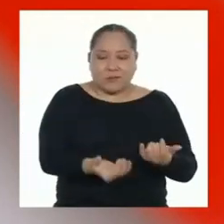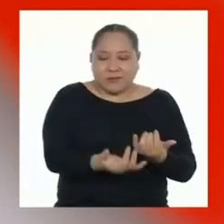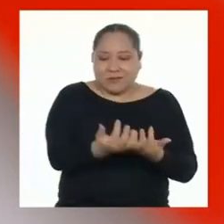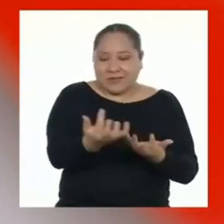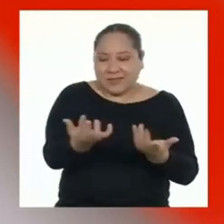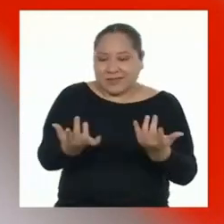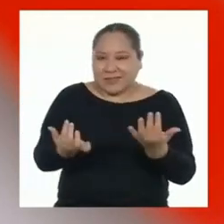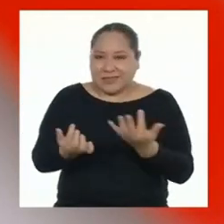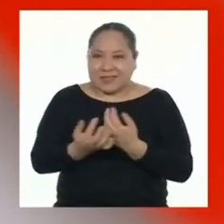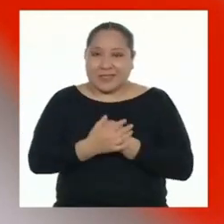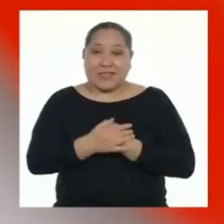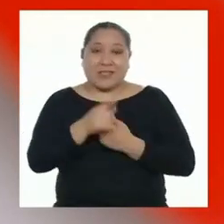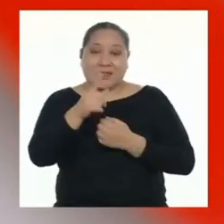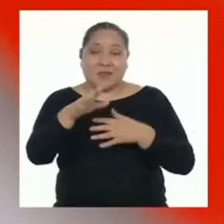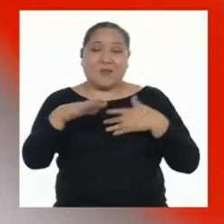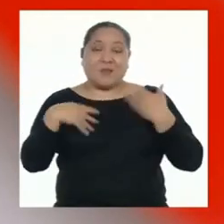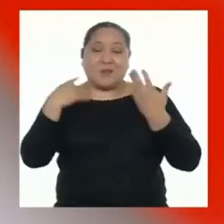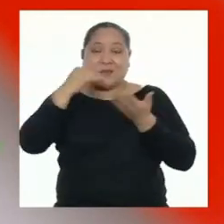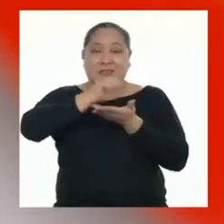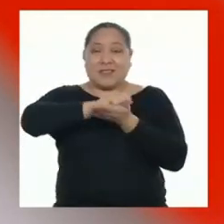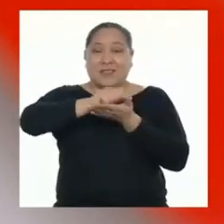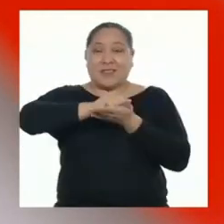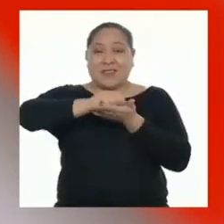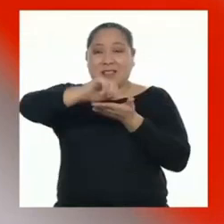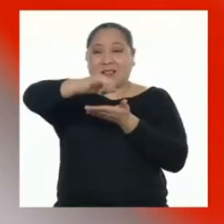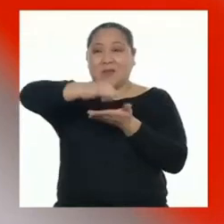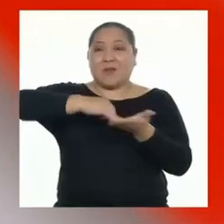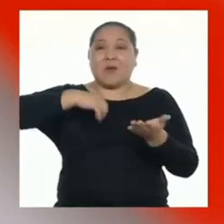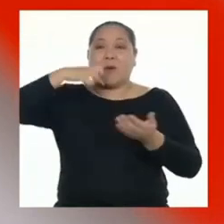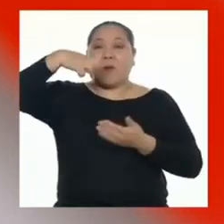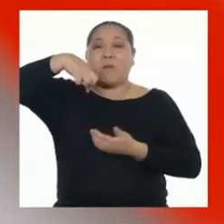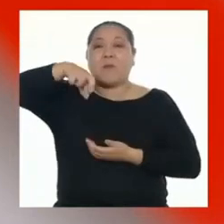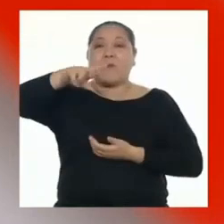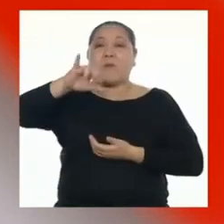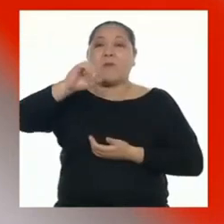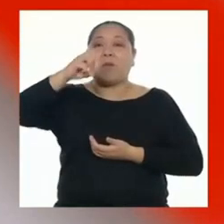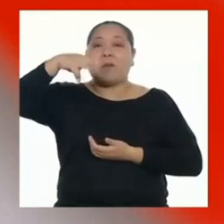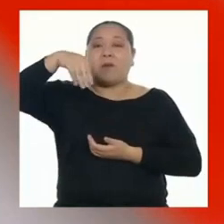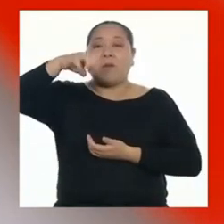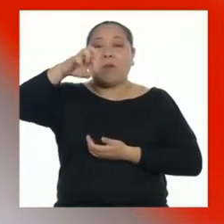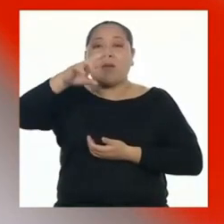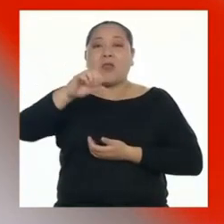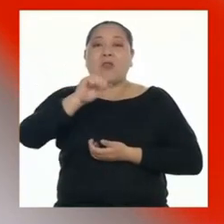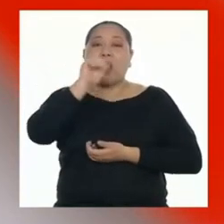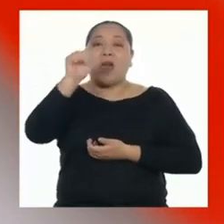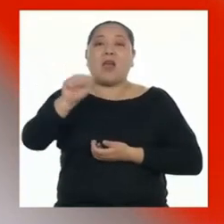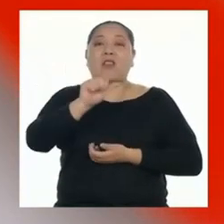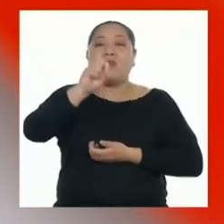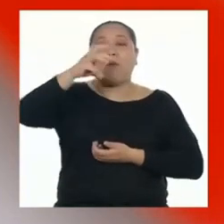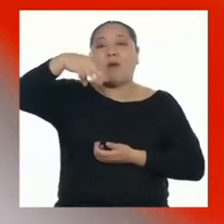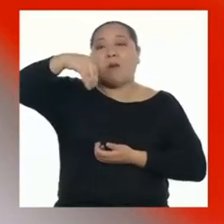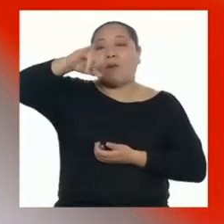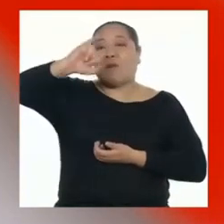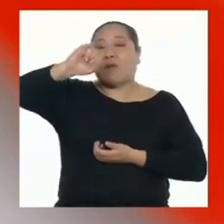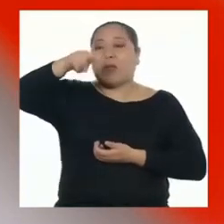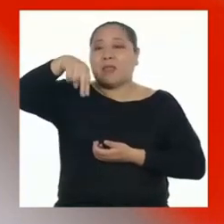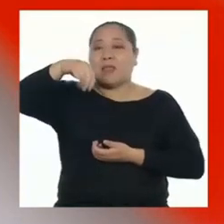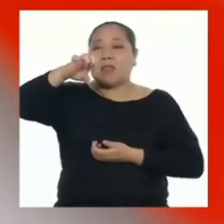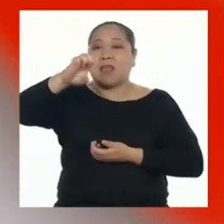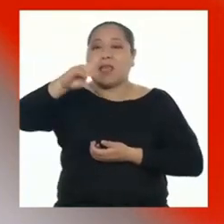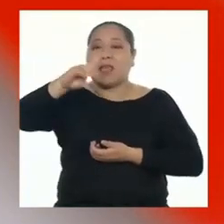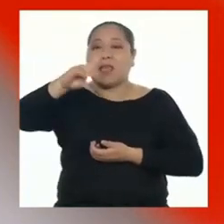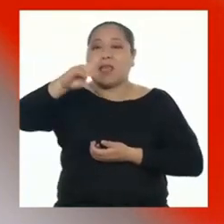jardinería ahora, pueden escribirnos a primero@minedu.gov.pe.